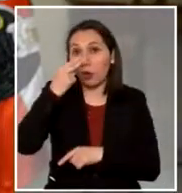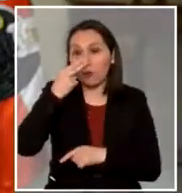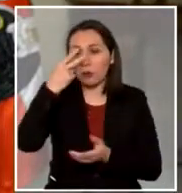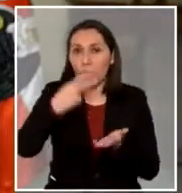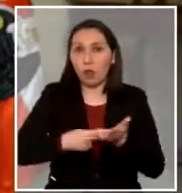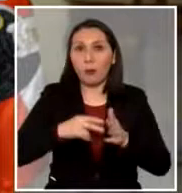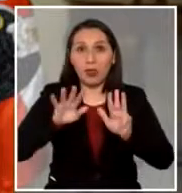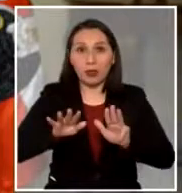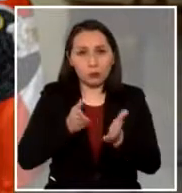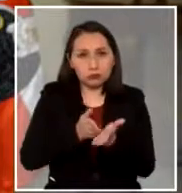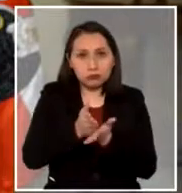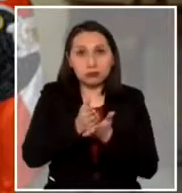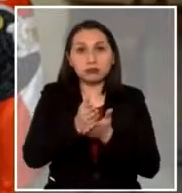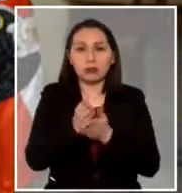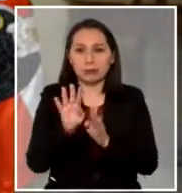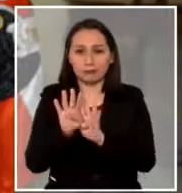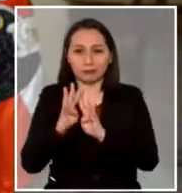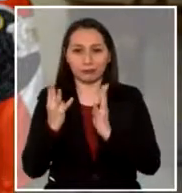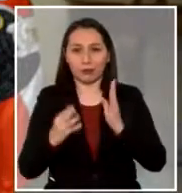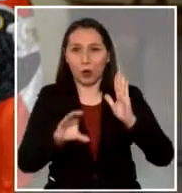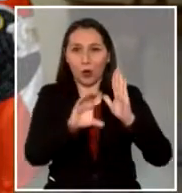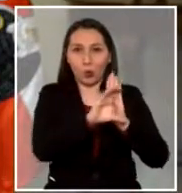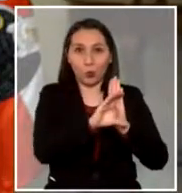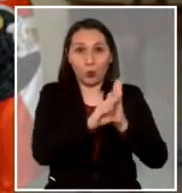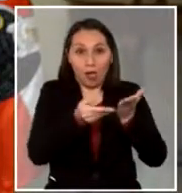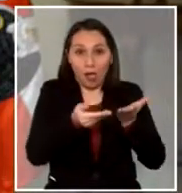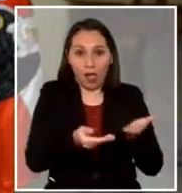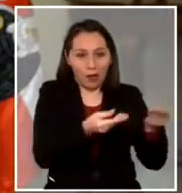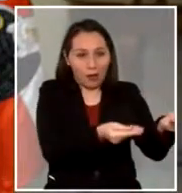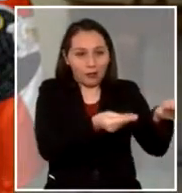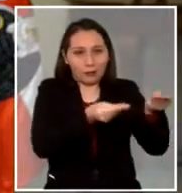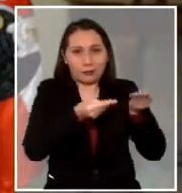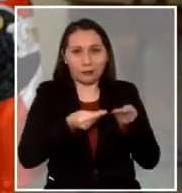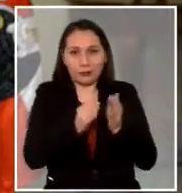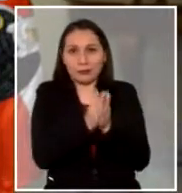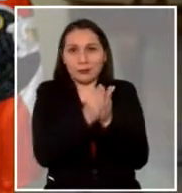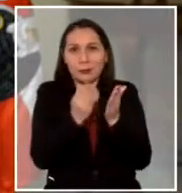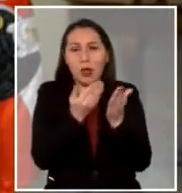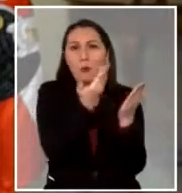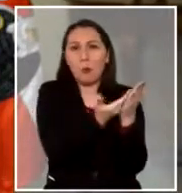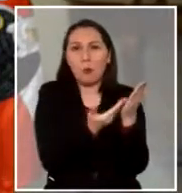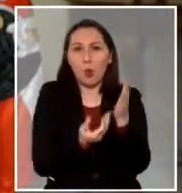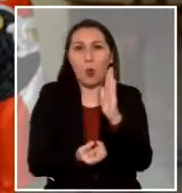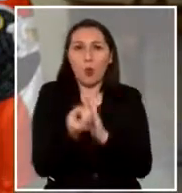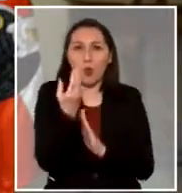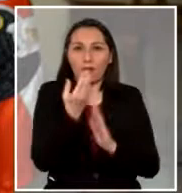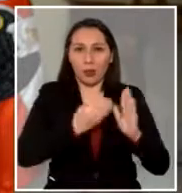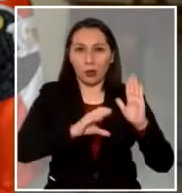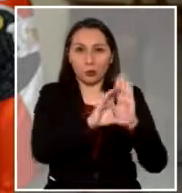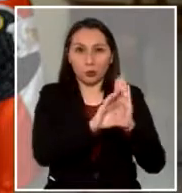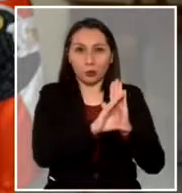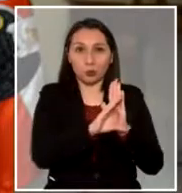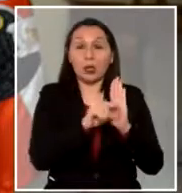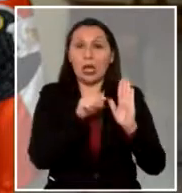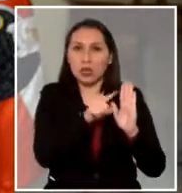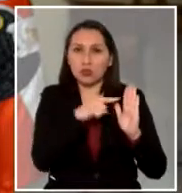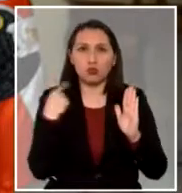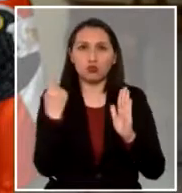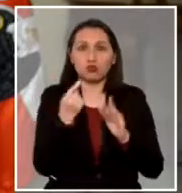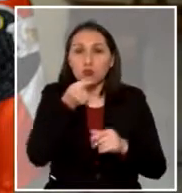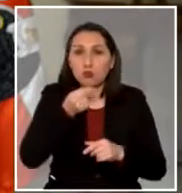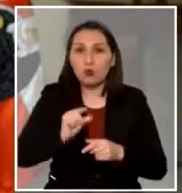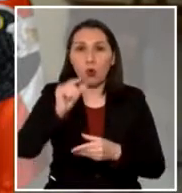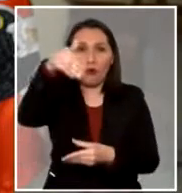2019 la convención constitucional me ha hecho entrega de la propuesta de nueva constitución la que someteremos a